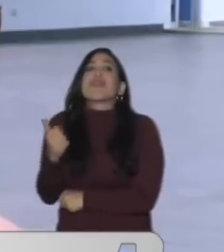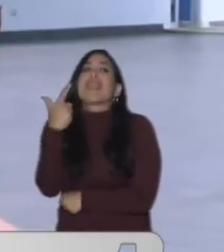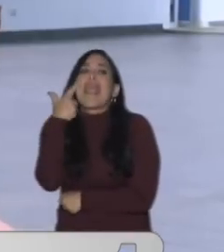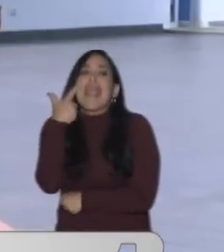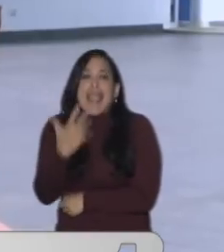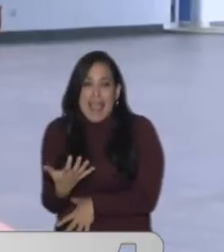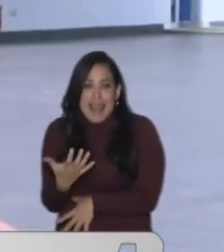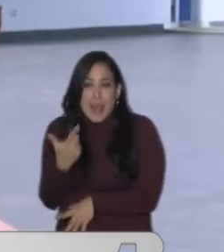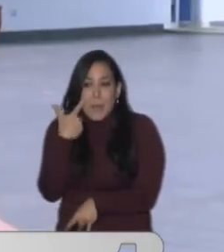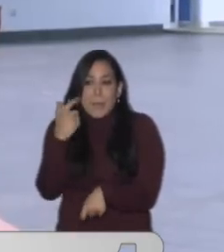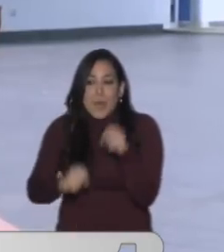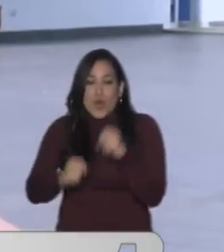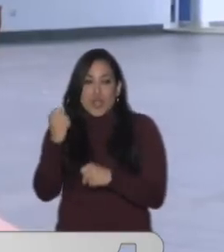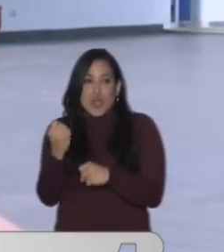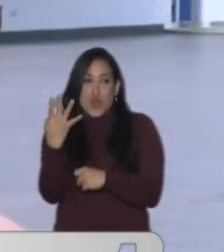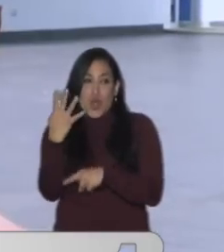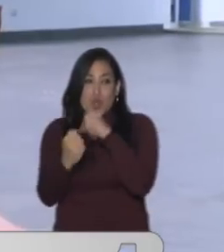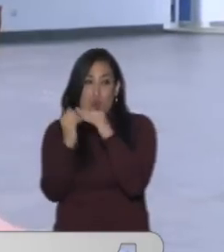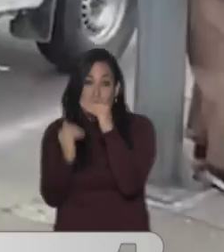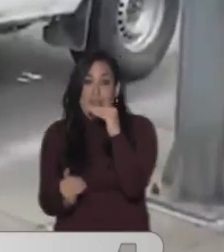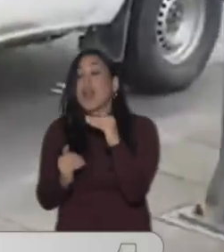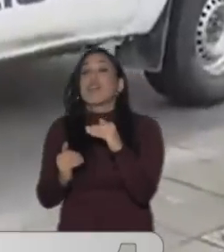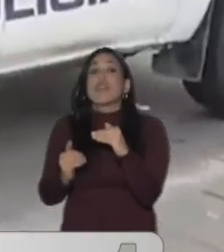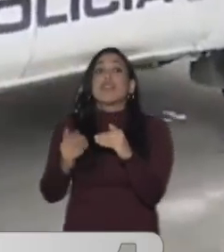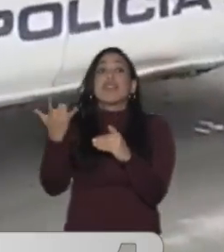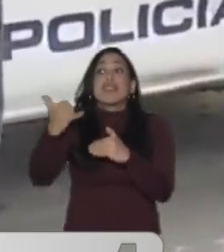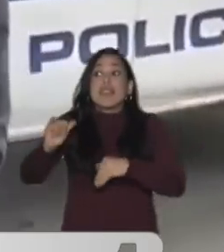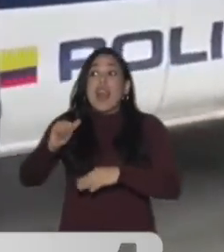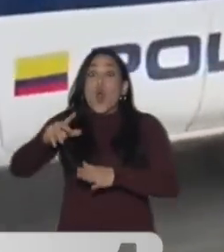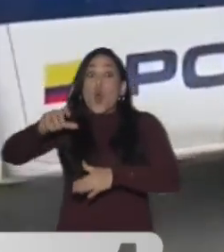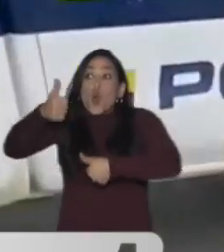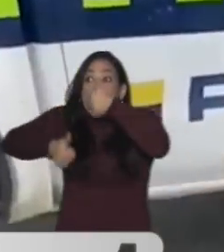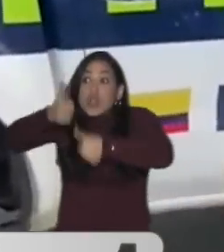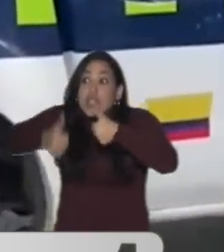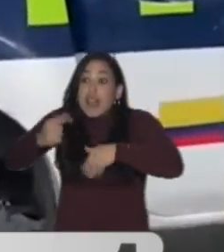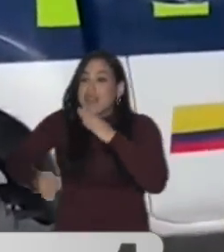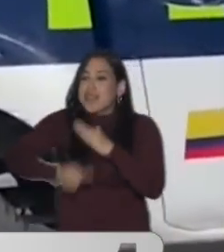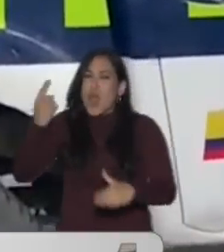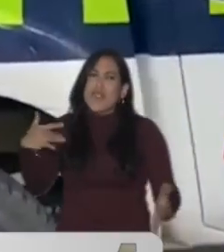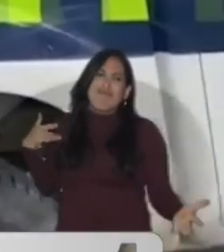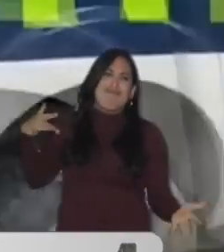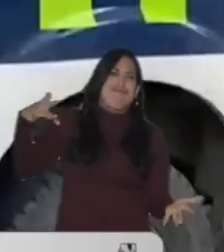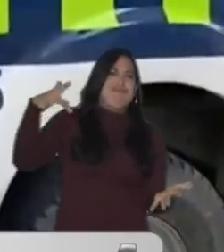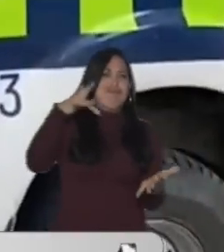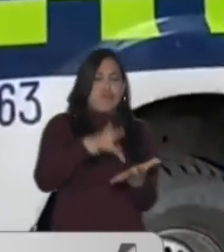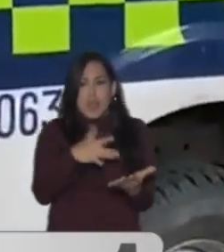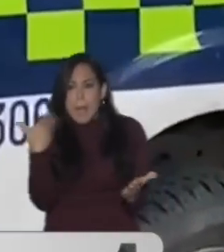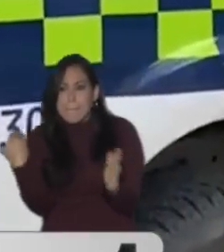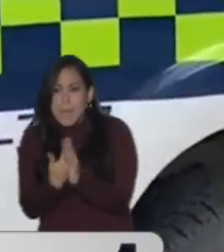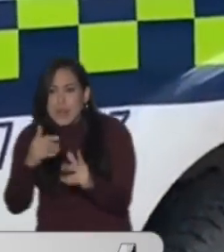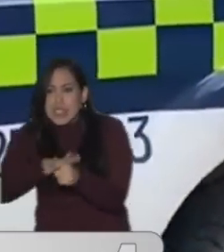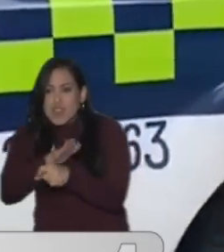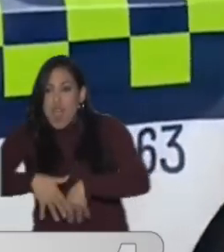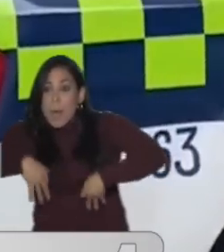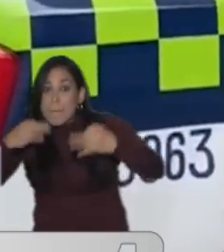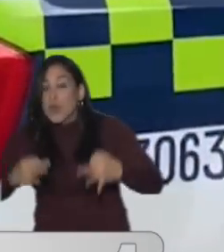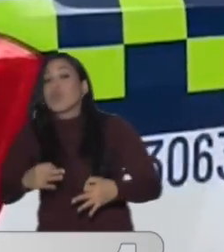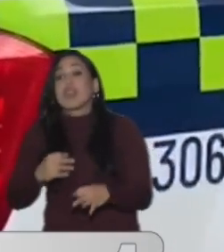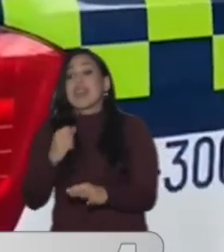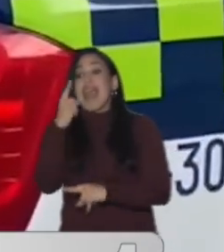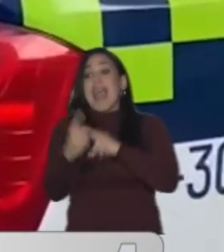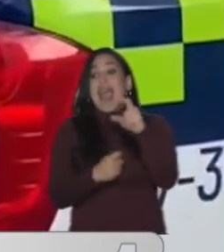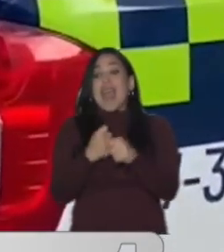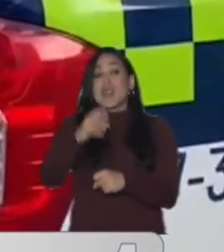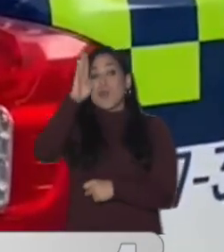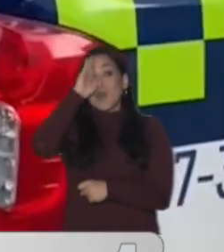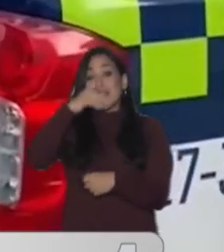agrediendo a una niña menor de 4 años. Es así como nuestras unidades inmediatamente llegan, verifican las situaciones. Este año, según